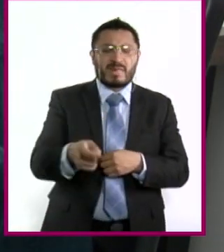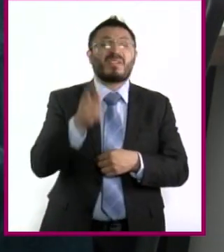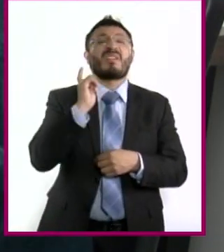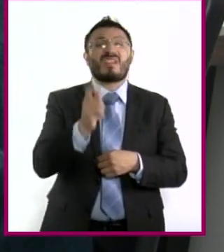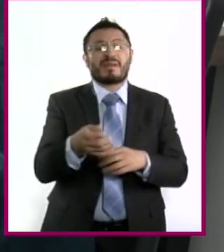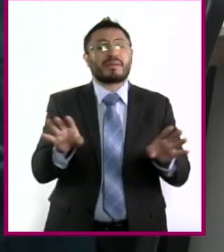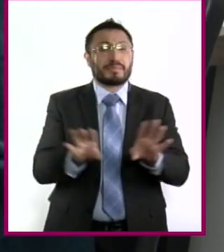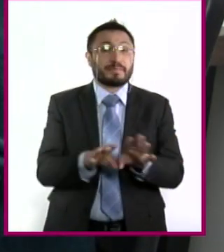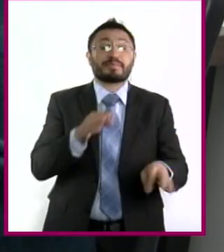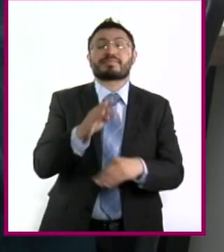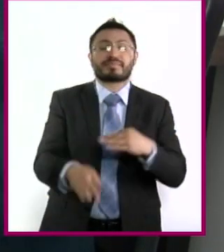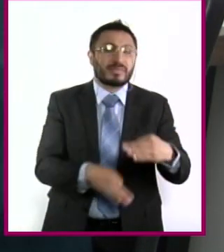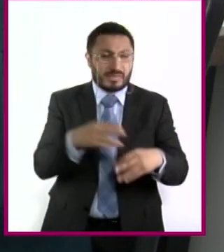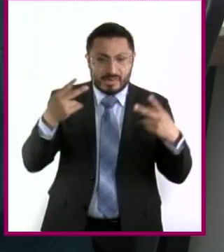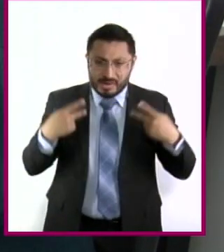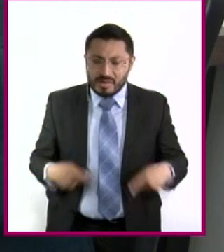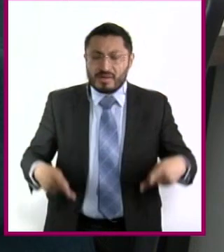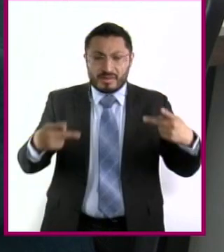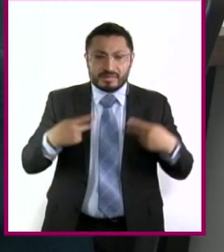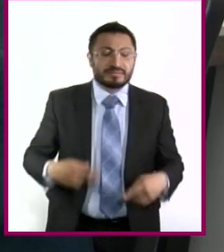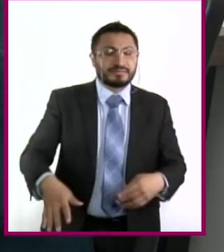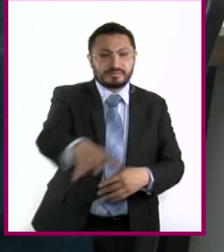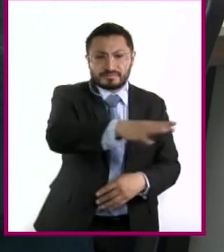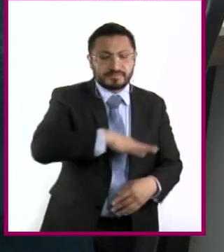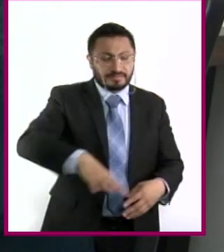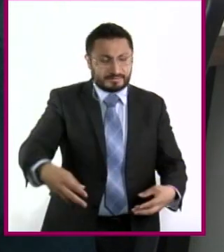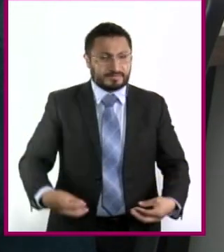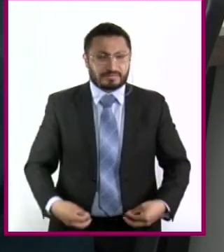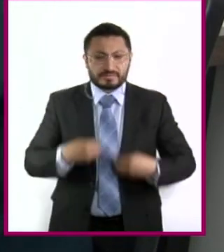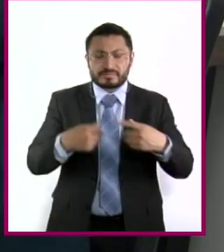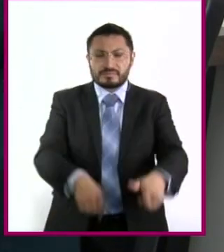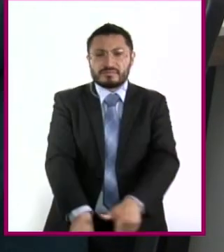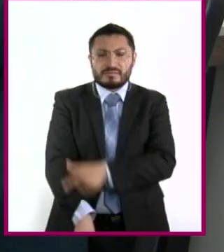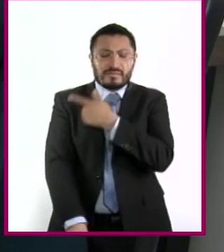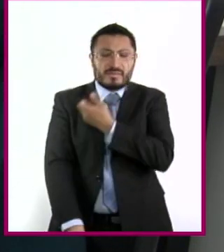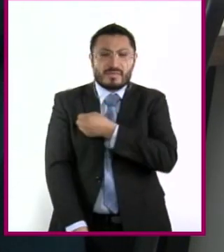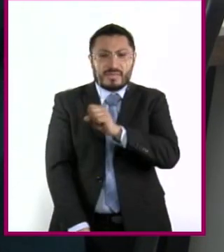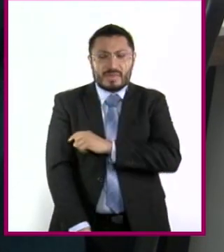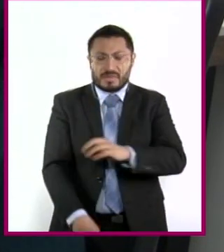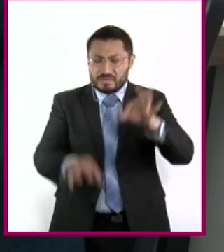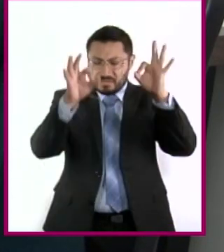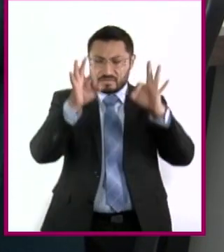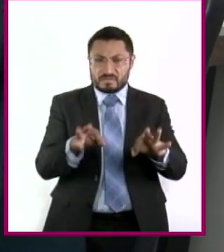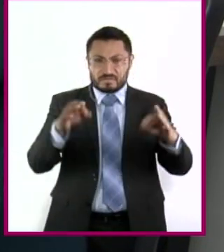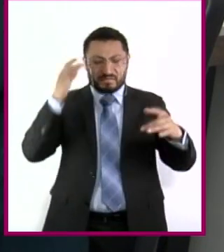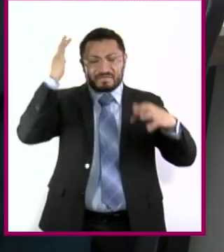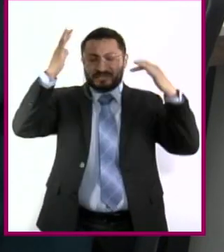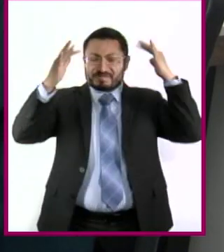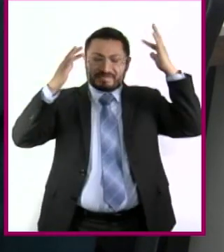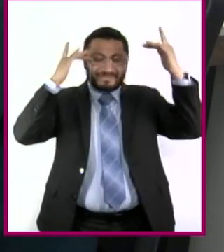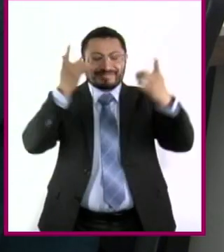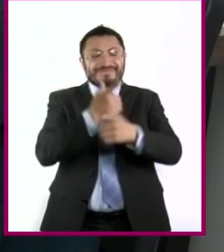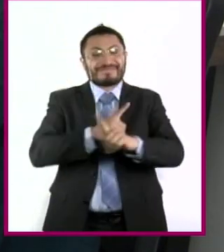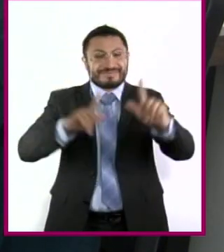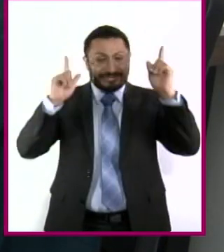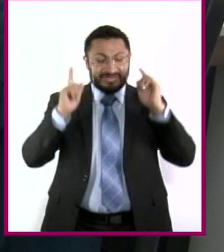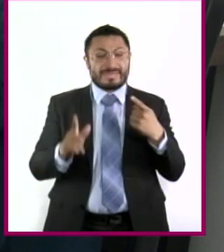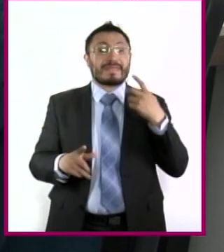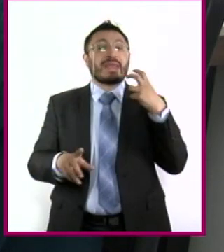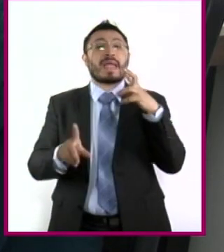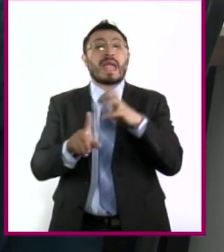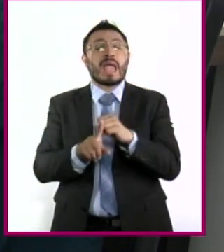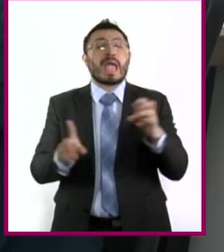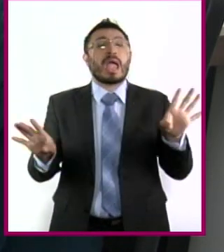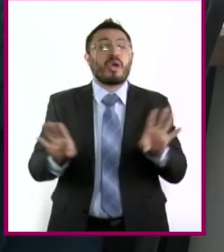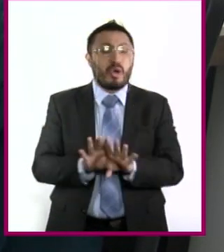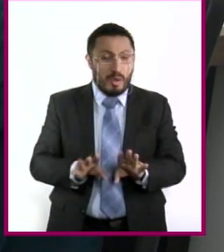que todos vivamos una vida larga, saludable y creativa. Pero, ¿cómo se logra eso? En